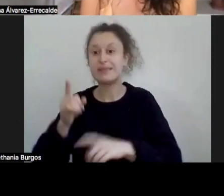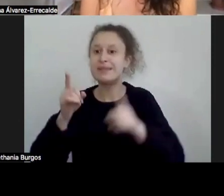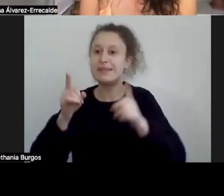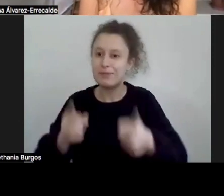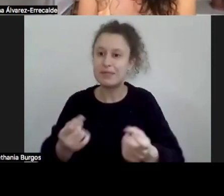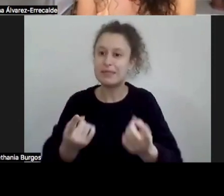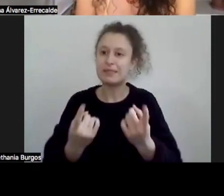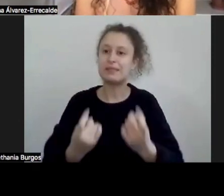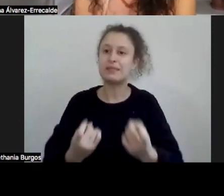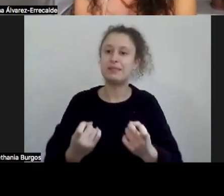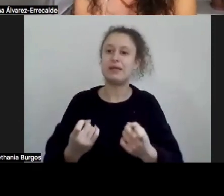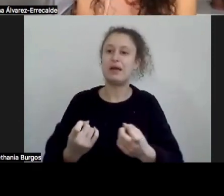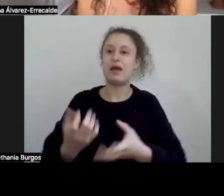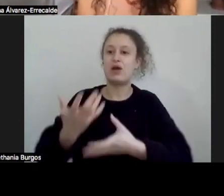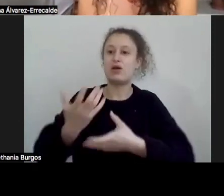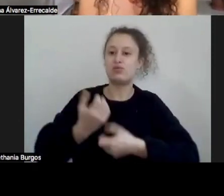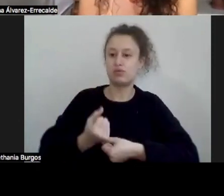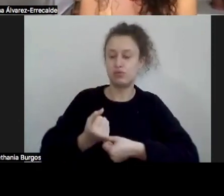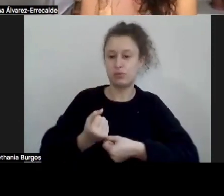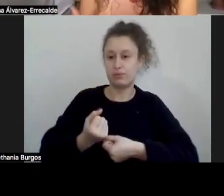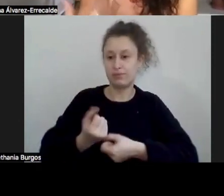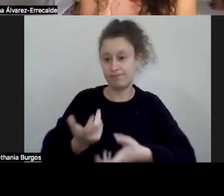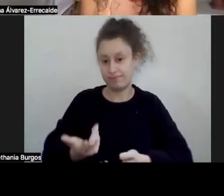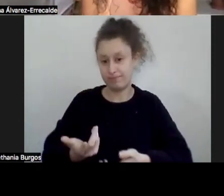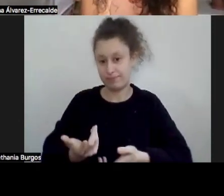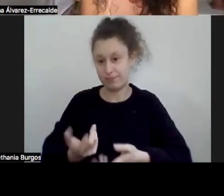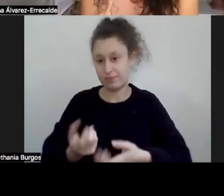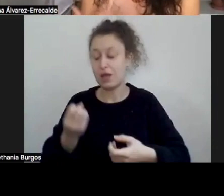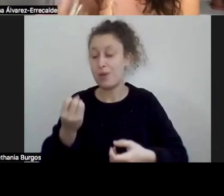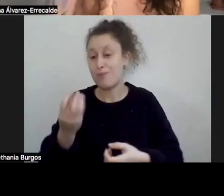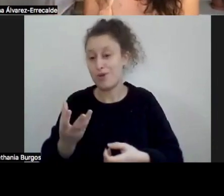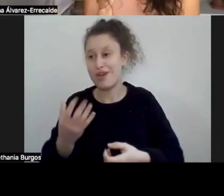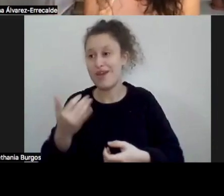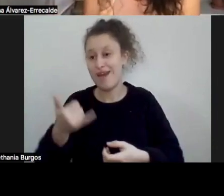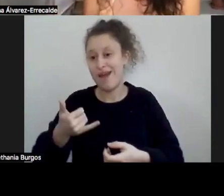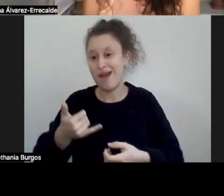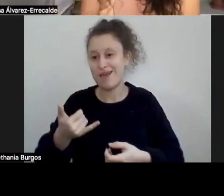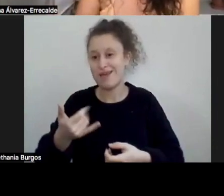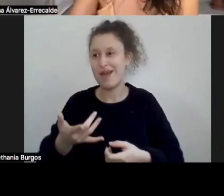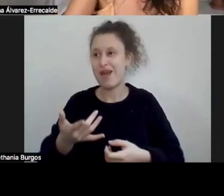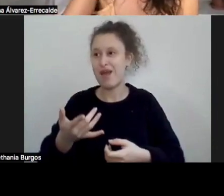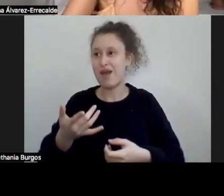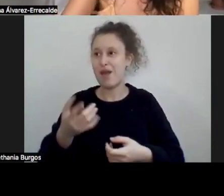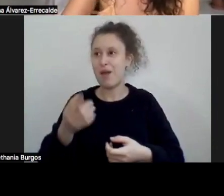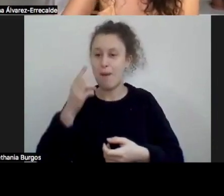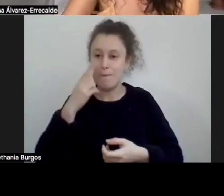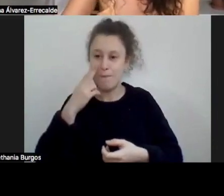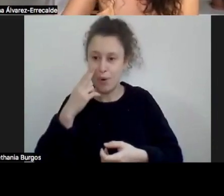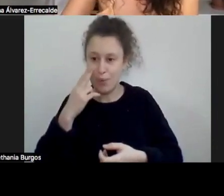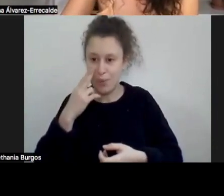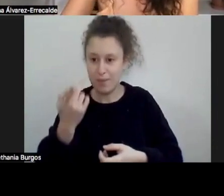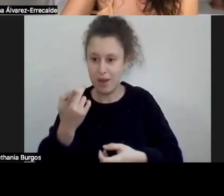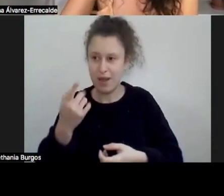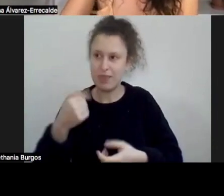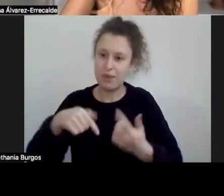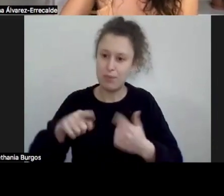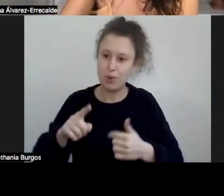prevención de lo que serían riesgos laborales, ¿no? Aunque no haya un sueldo que acompañe a esa mamá